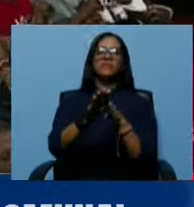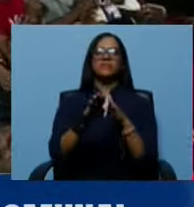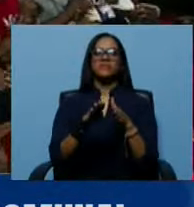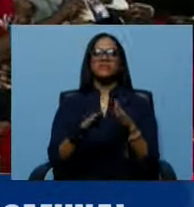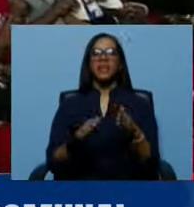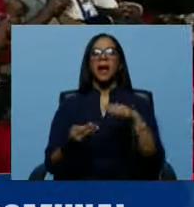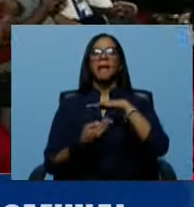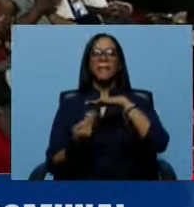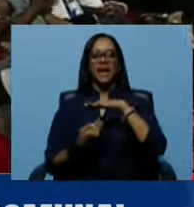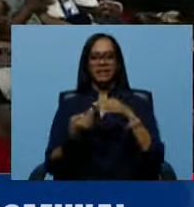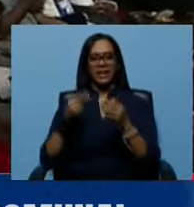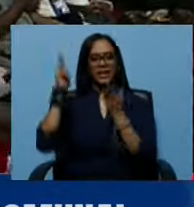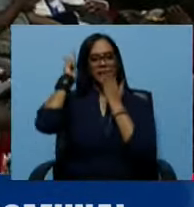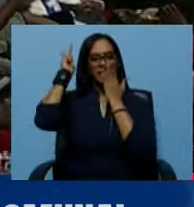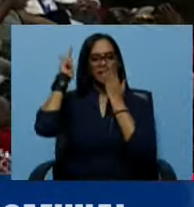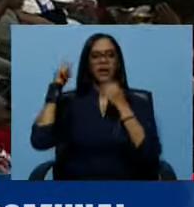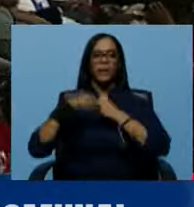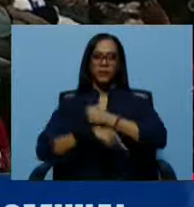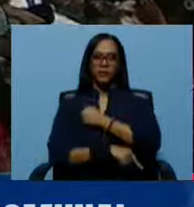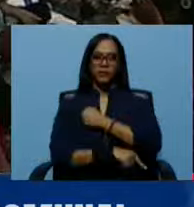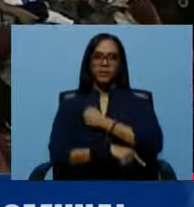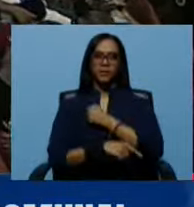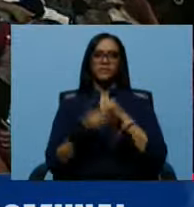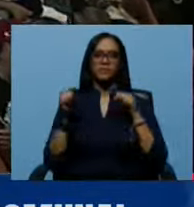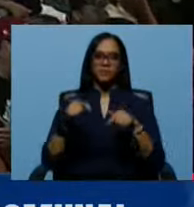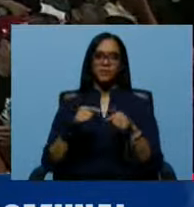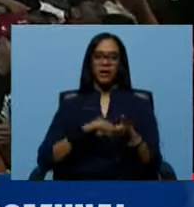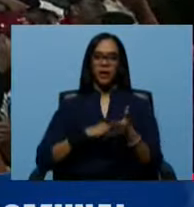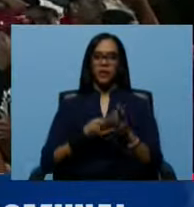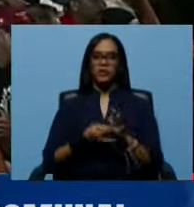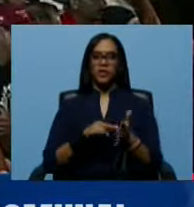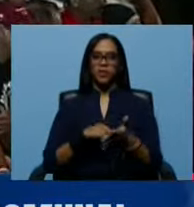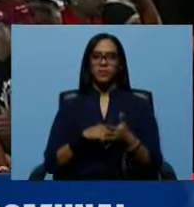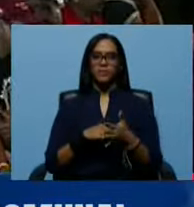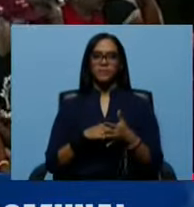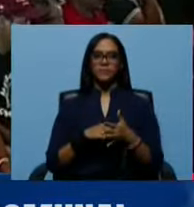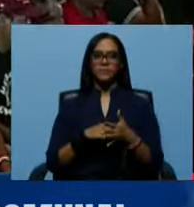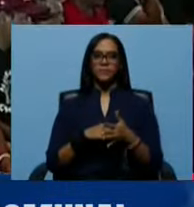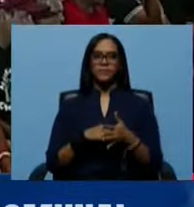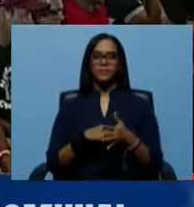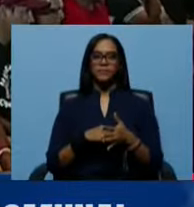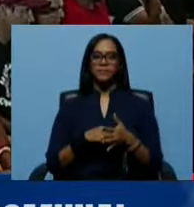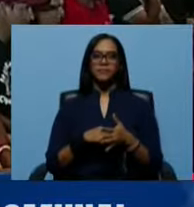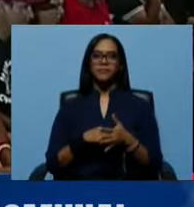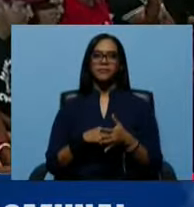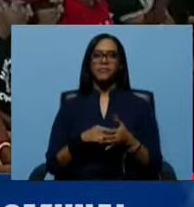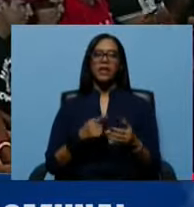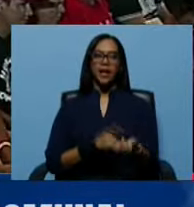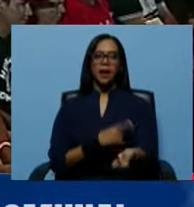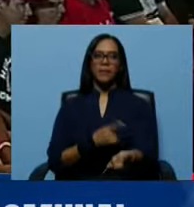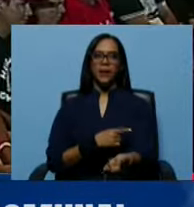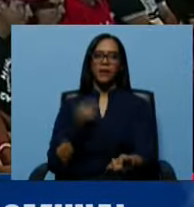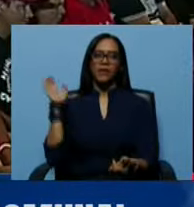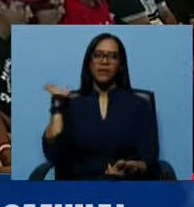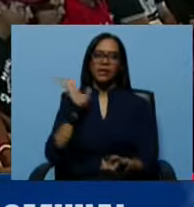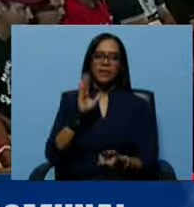indígena profunda. Ese es el concepto. Hermanos que están llegando del